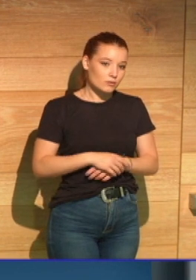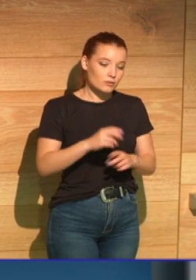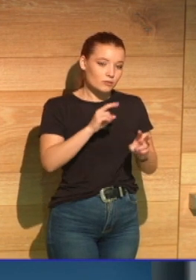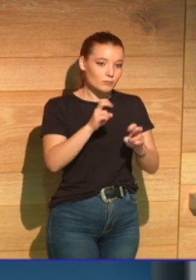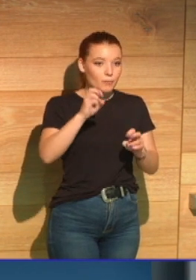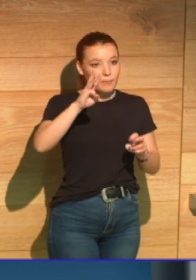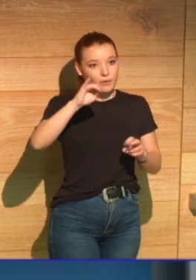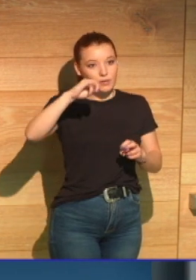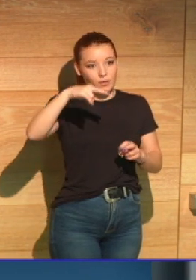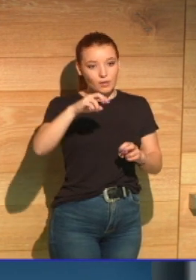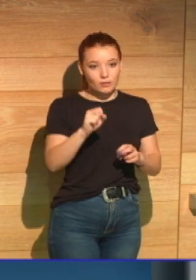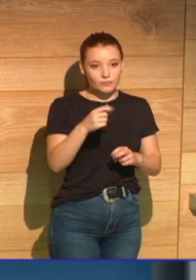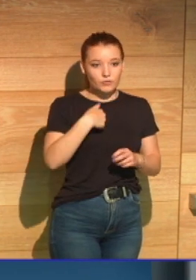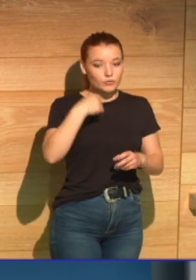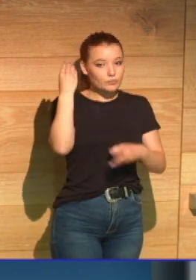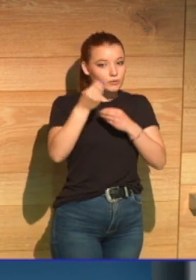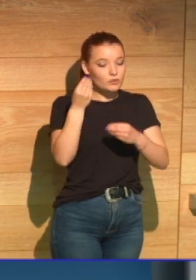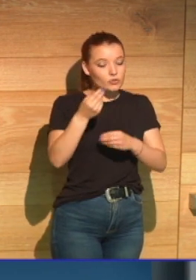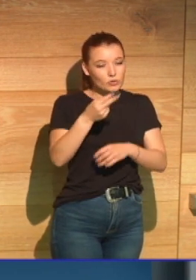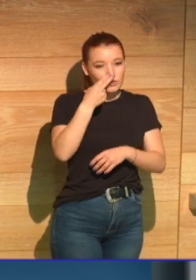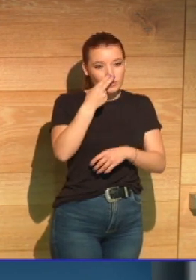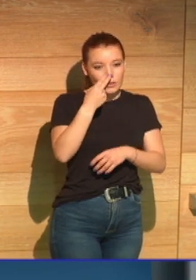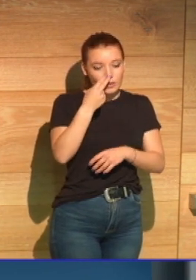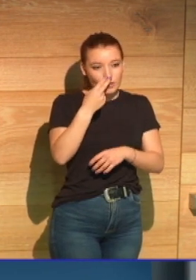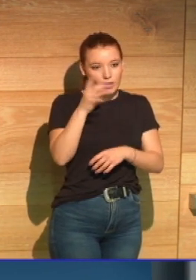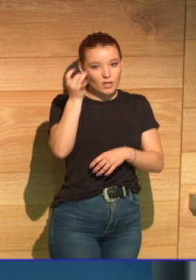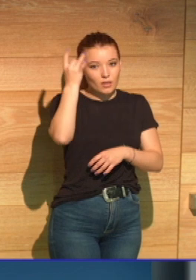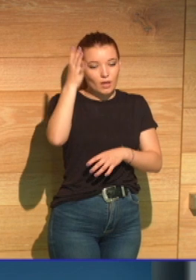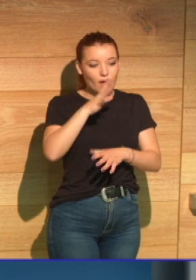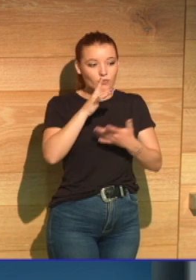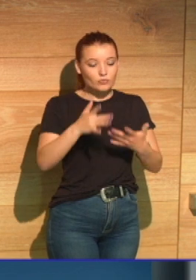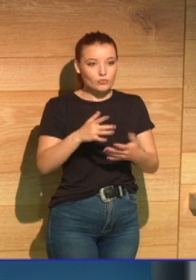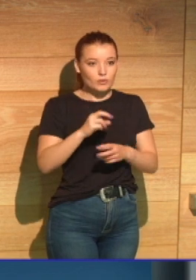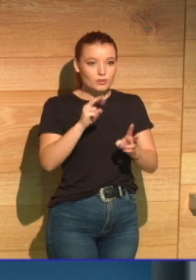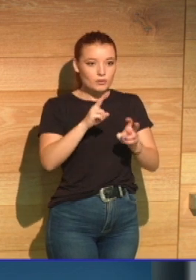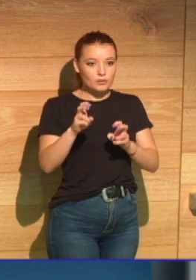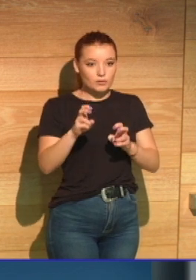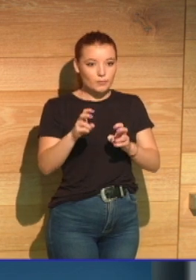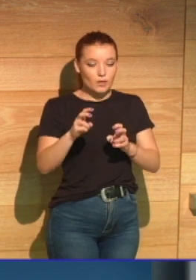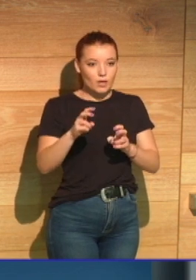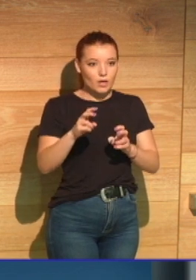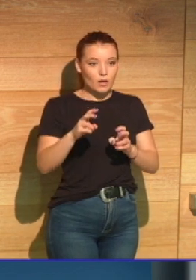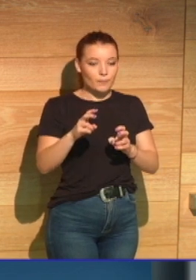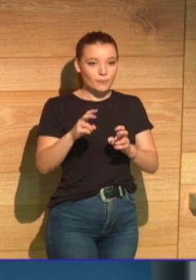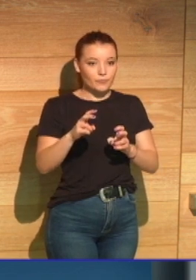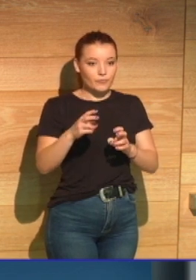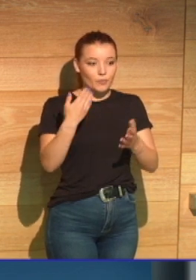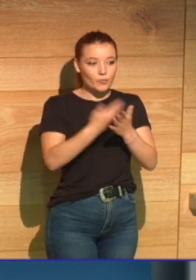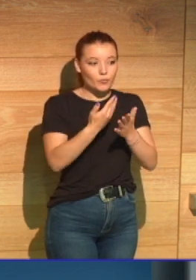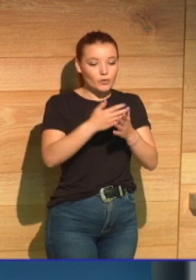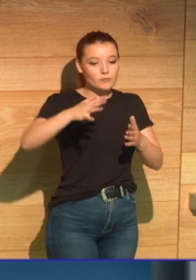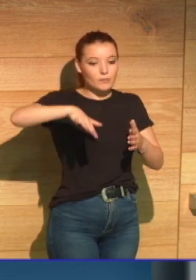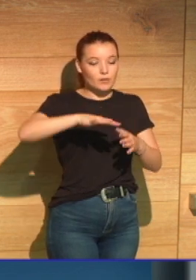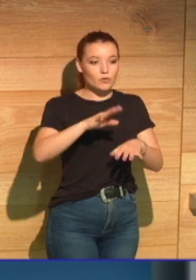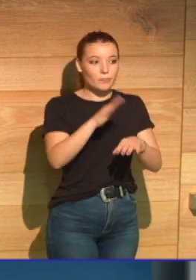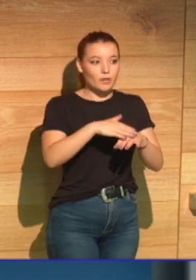Pina, también me parece interesante el ejercicio que hicieron ahora hablando de Museos para la Vida y su campaña proponiendo espacios para reflexionar